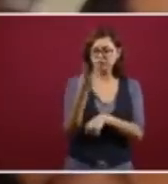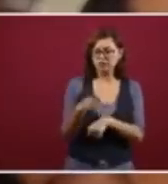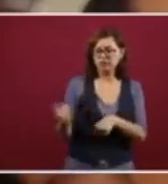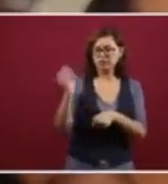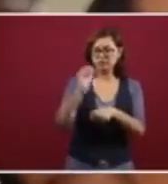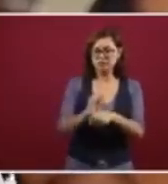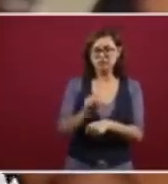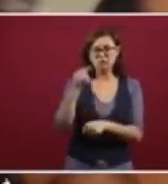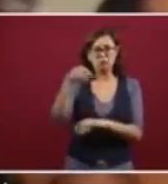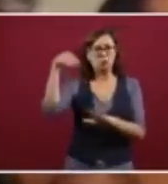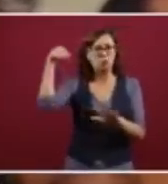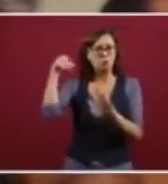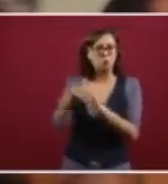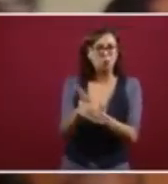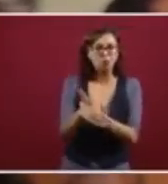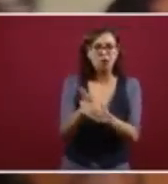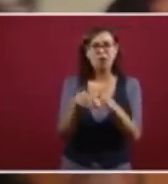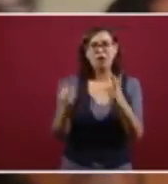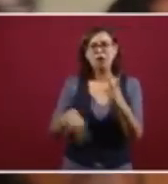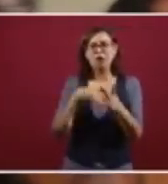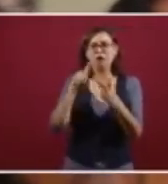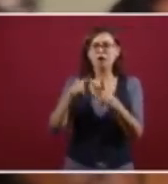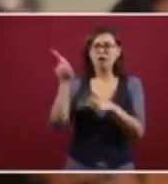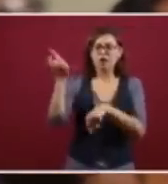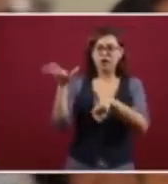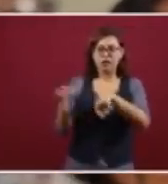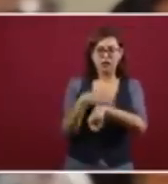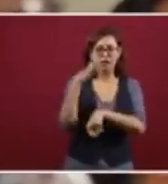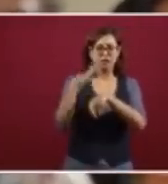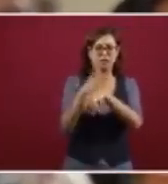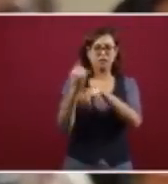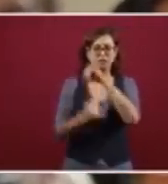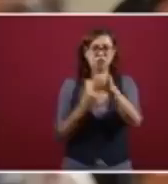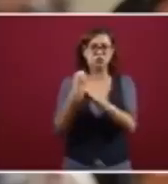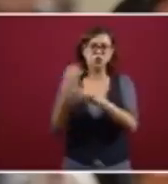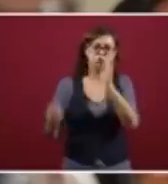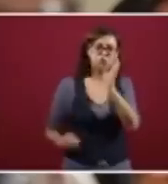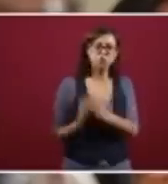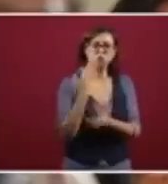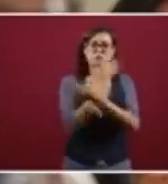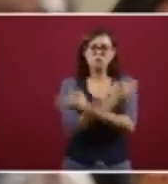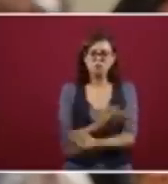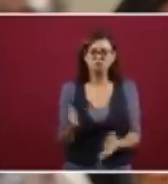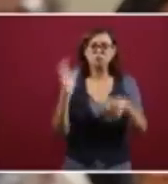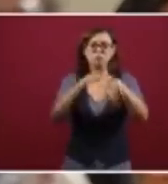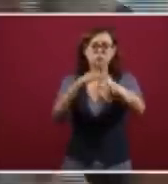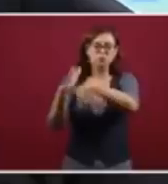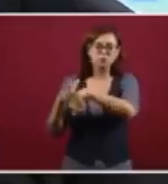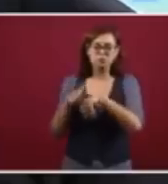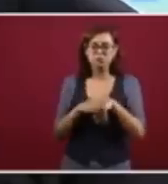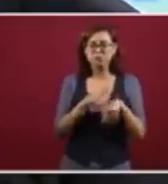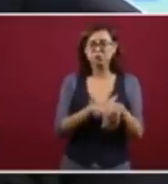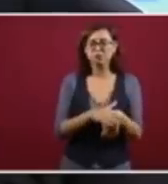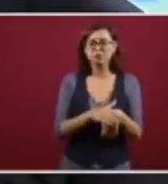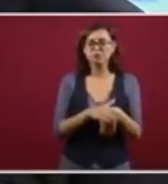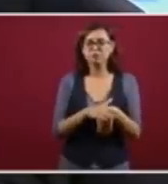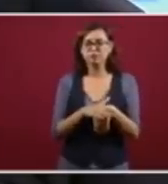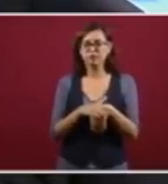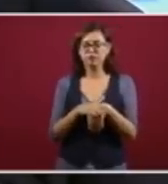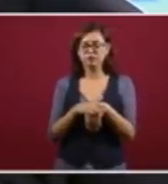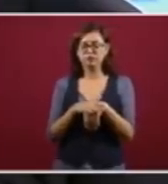la baja? Que Fitch, la calificadora, a través de un nuevo boletín, dice que hay menos riesgos en